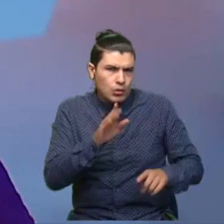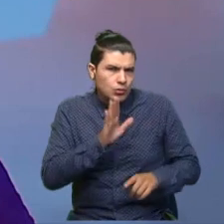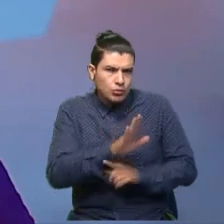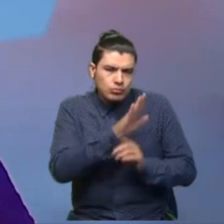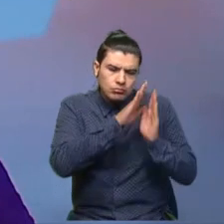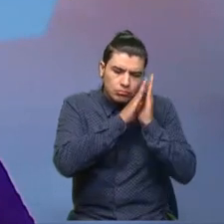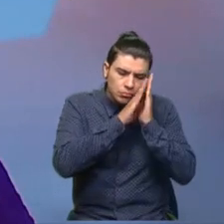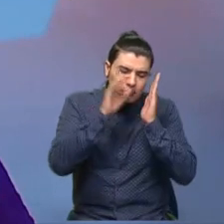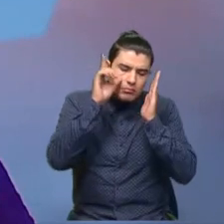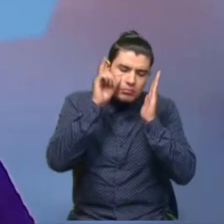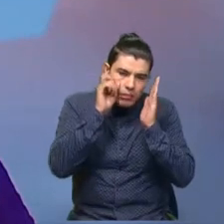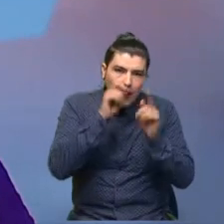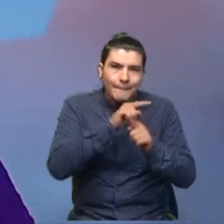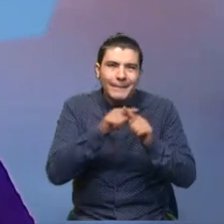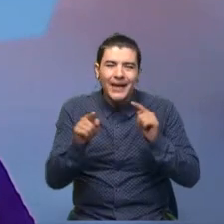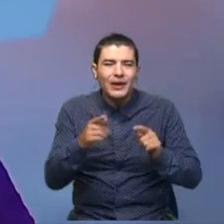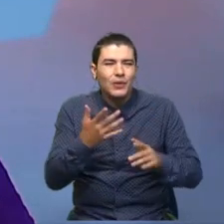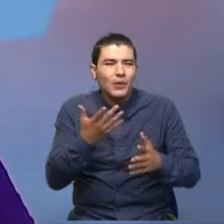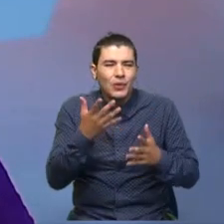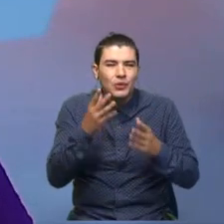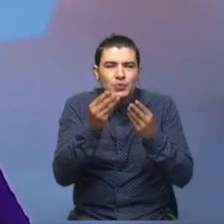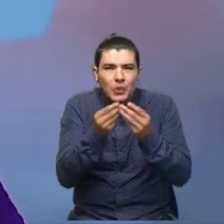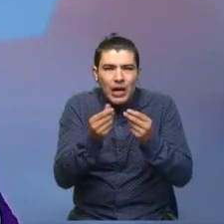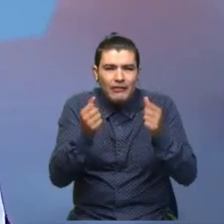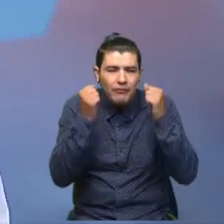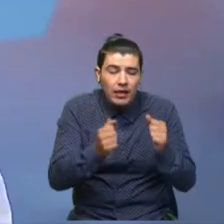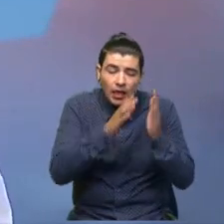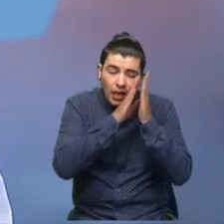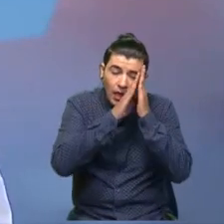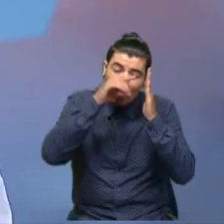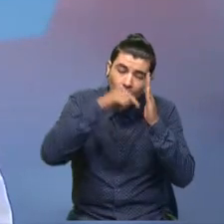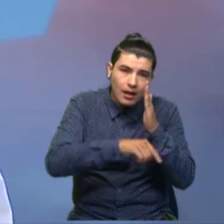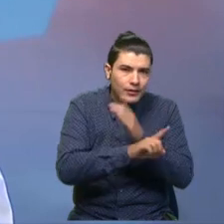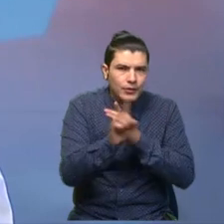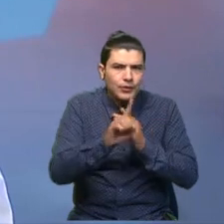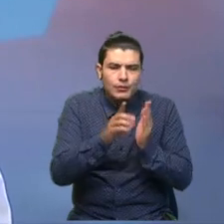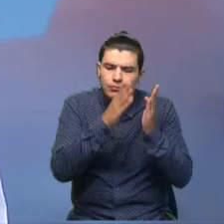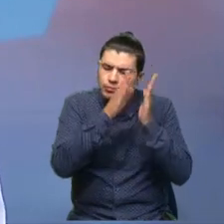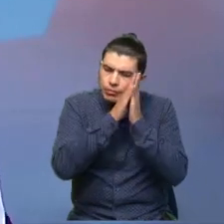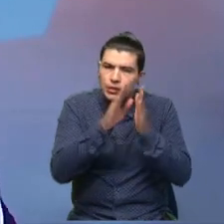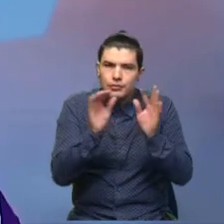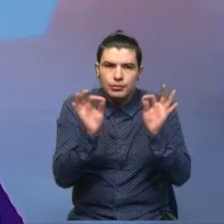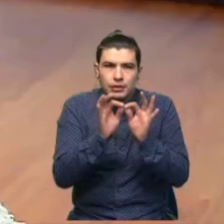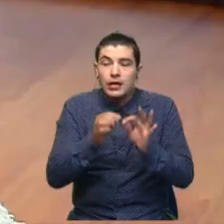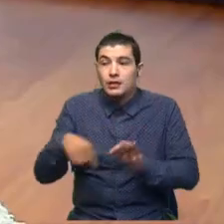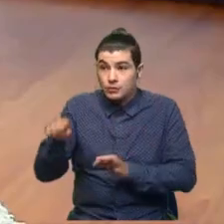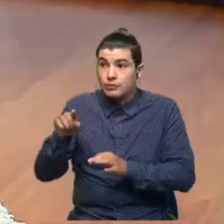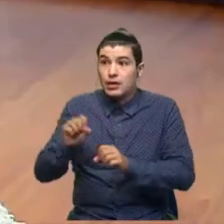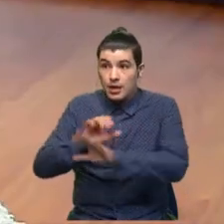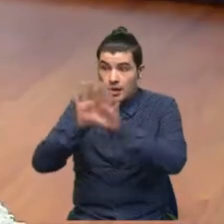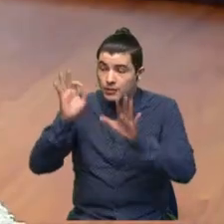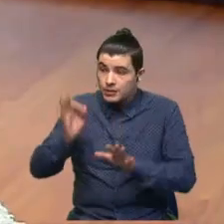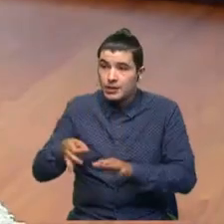están dormidos, pero una situación muy, muy leve. Ok, claro, y todo con ayuda profesional, ¿cierto, doctor? Por supuesto, bueno, es algo muy